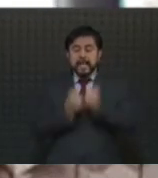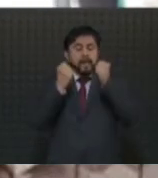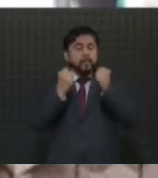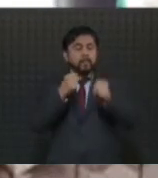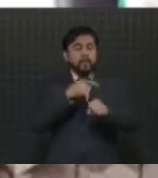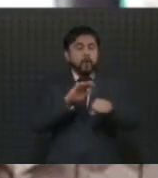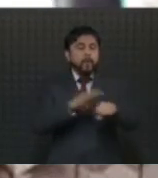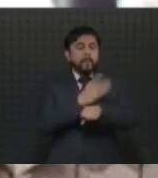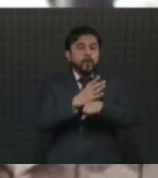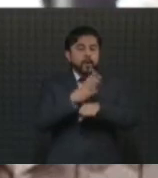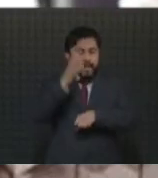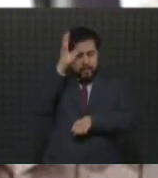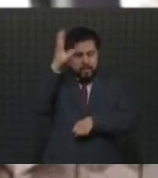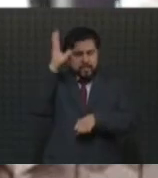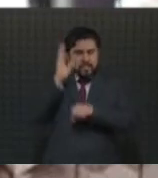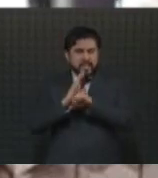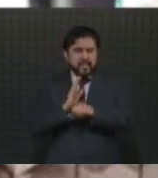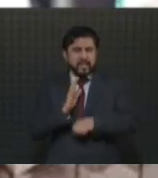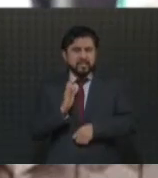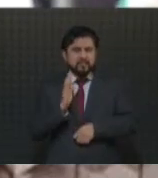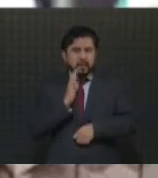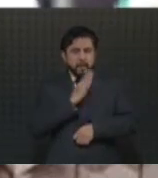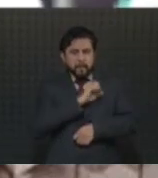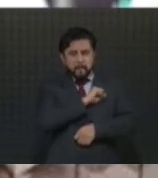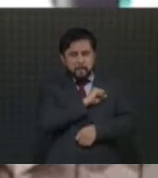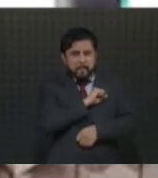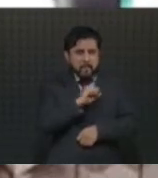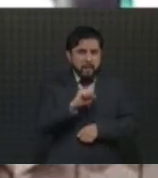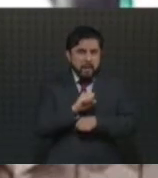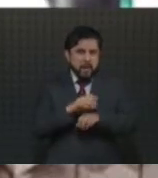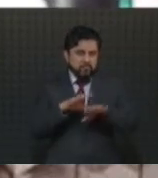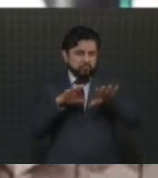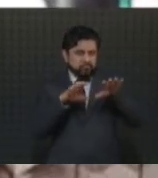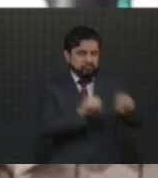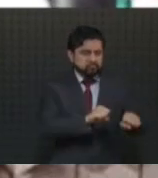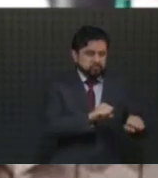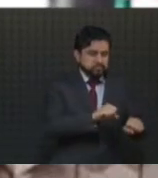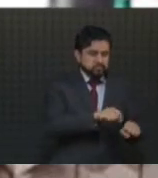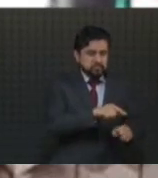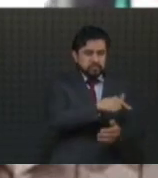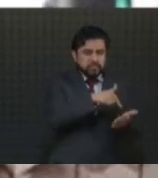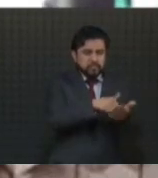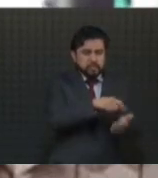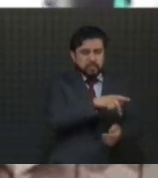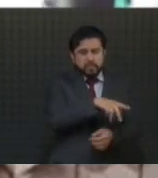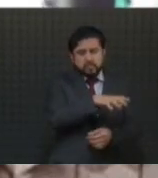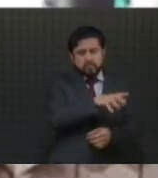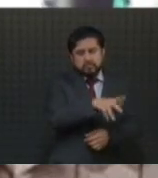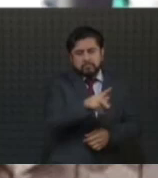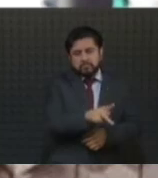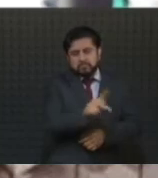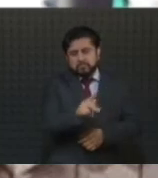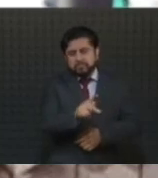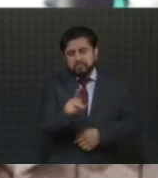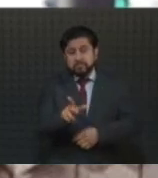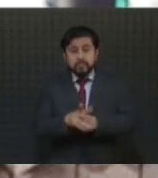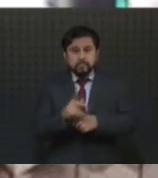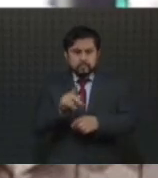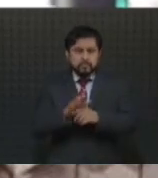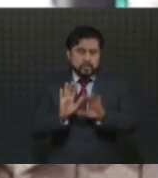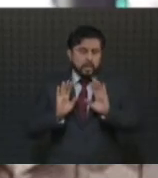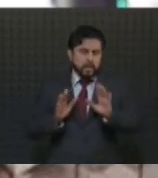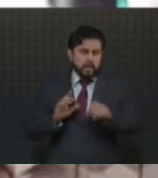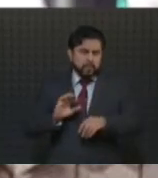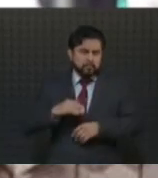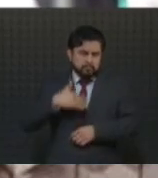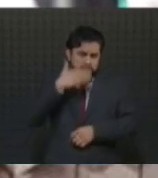años de la caída de Tenochtitlan. Y sabemos que los mexicas, pues, era un imperio. Nadie trata de hacer una